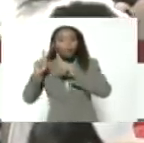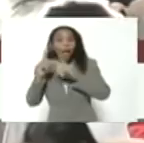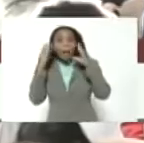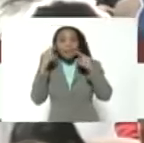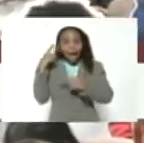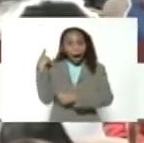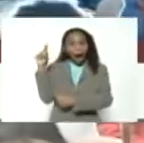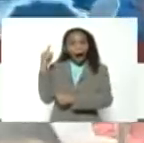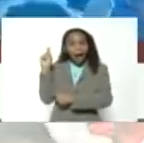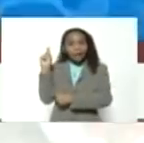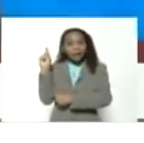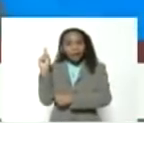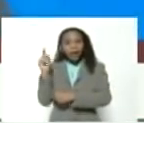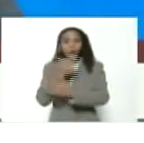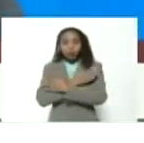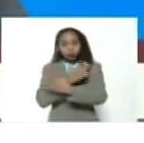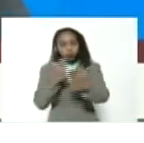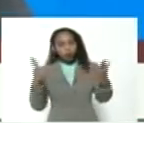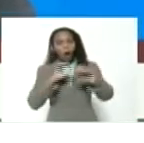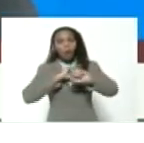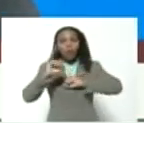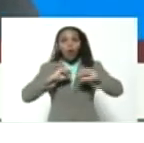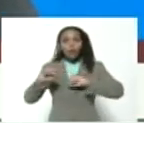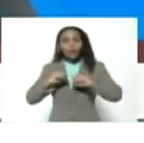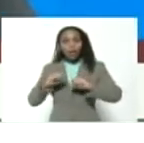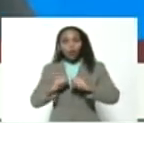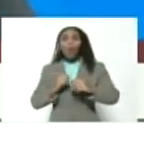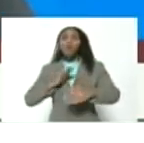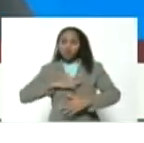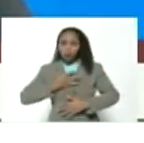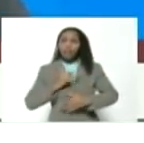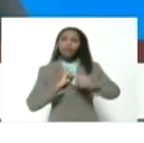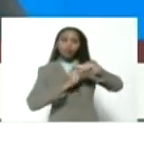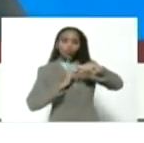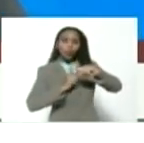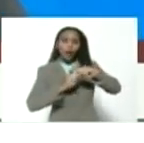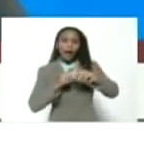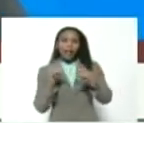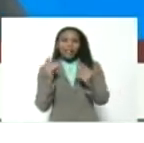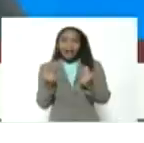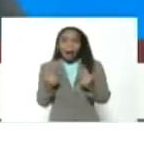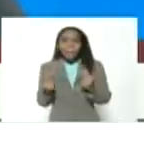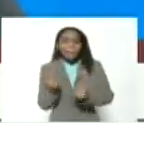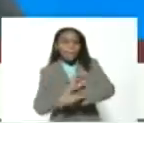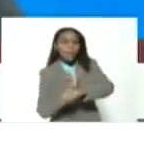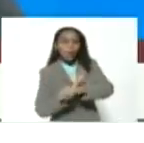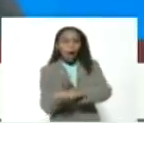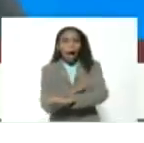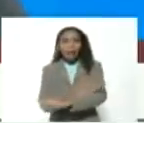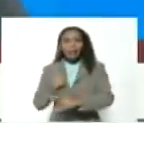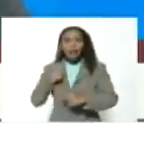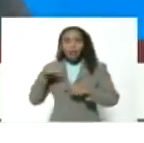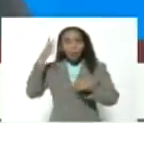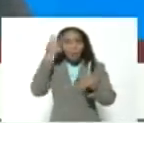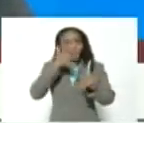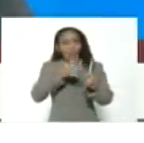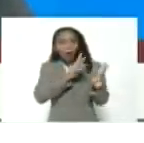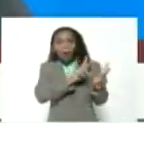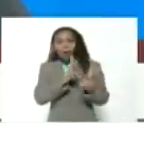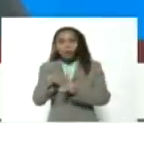hay, que han puesto a la orden los movimientos, las podemos sumar para rápidamente iniciar un plan de formación para